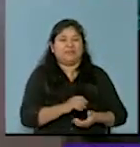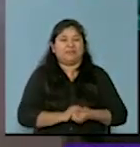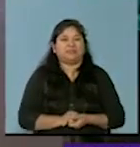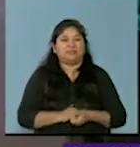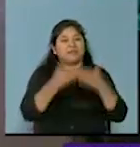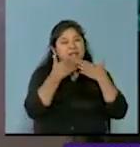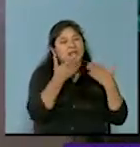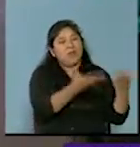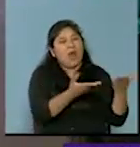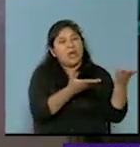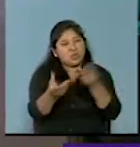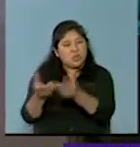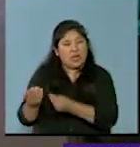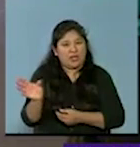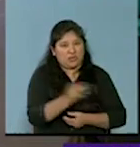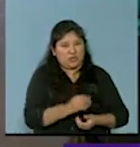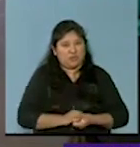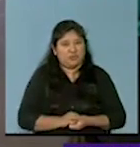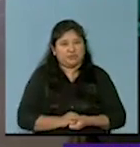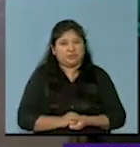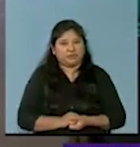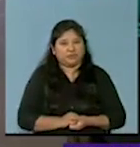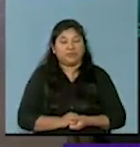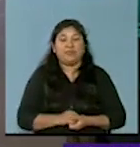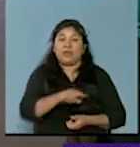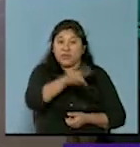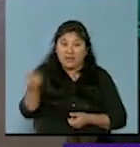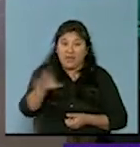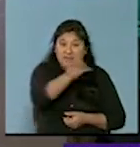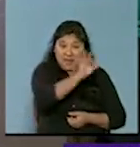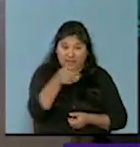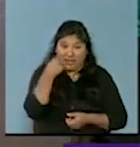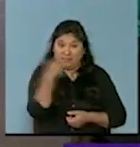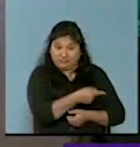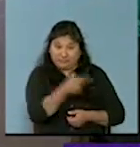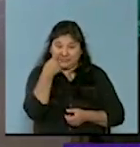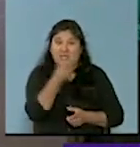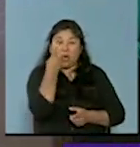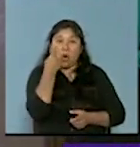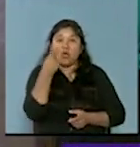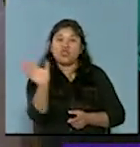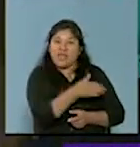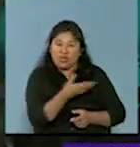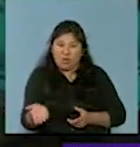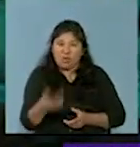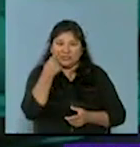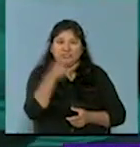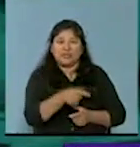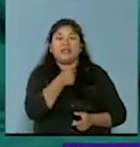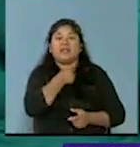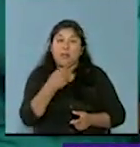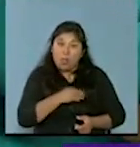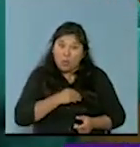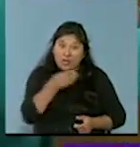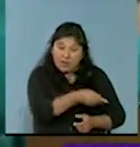bueno ya saben entonces si quieren colaborar sumarse como voluntarios los buscan su maceta o m si en